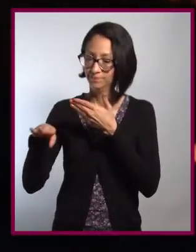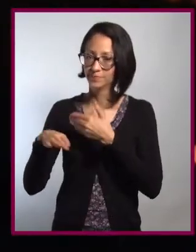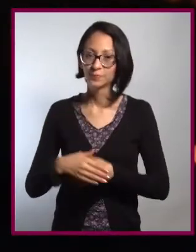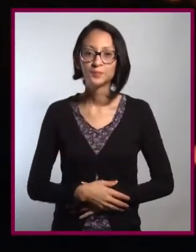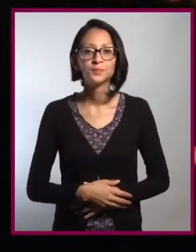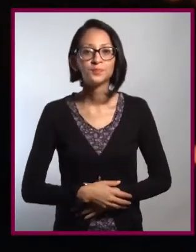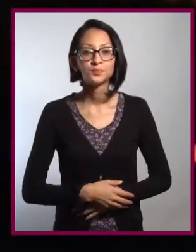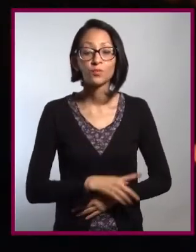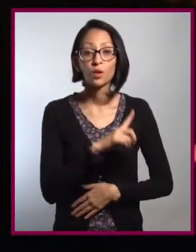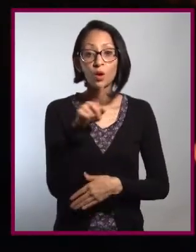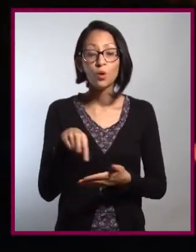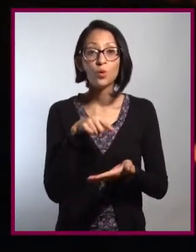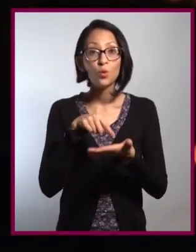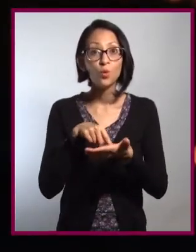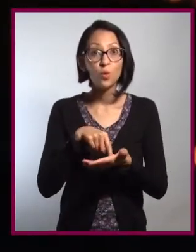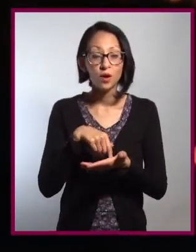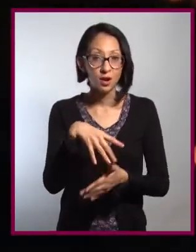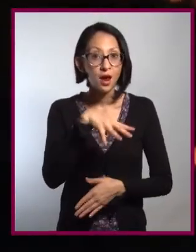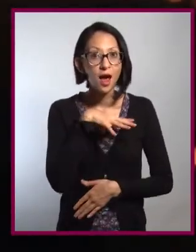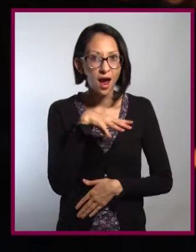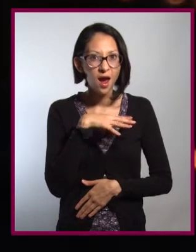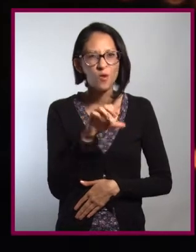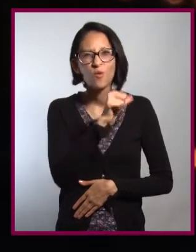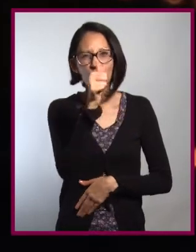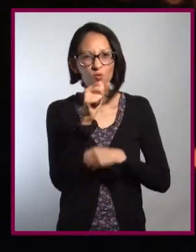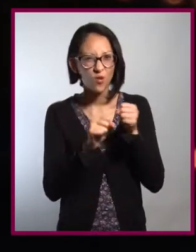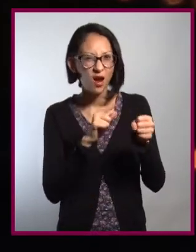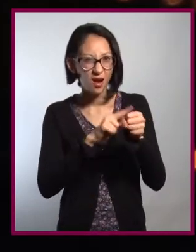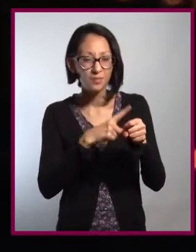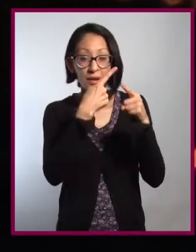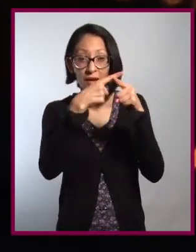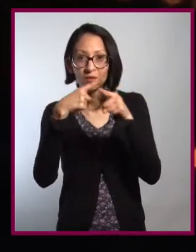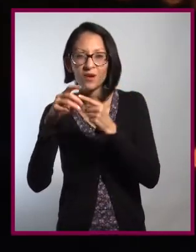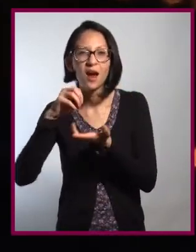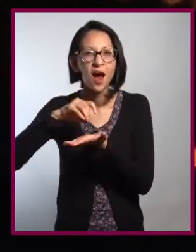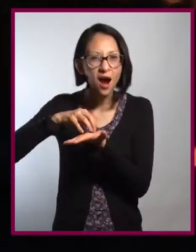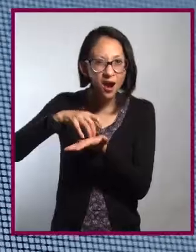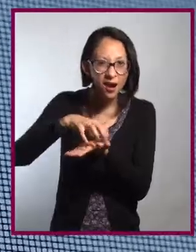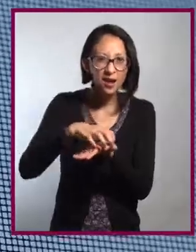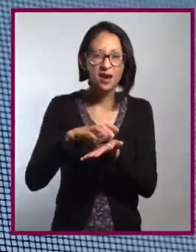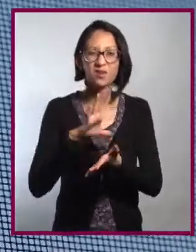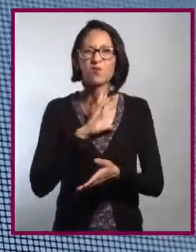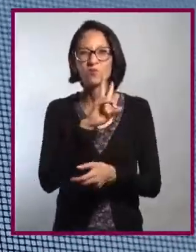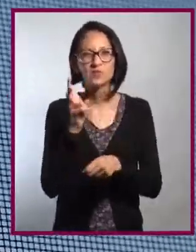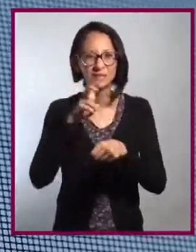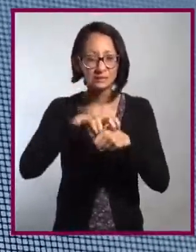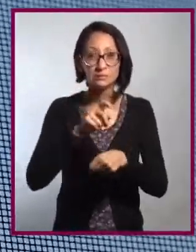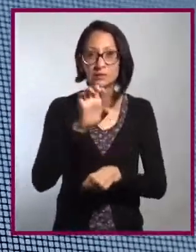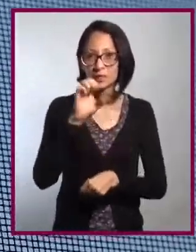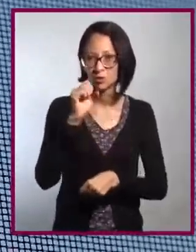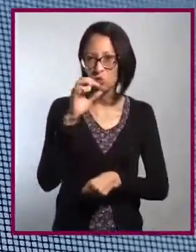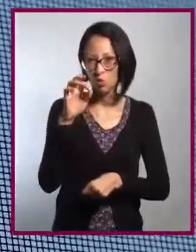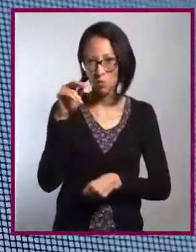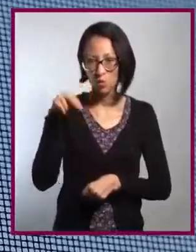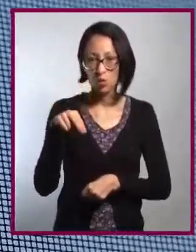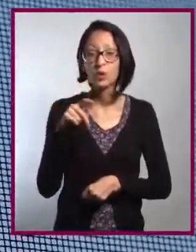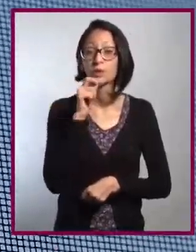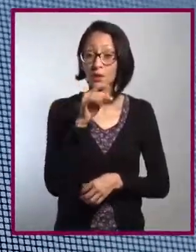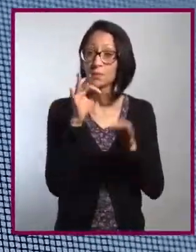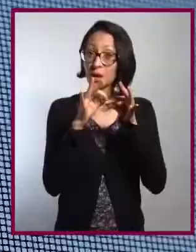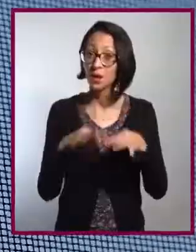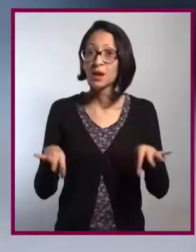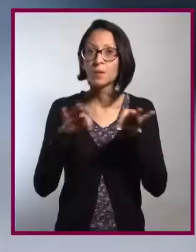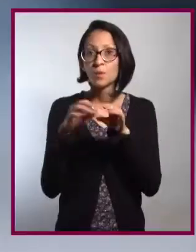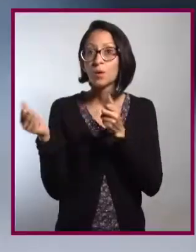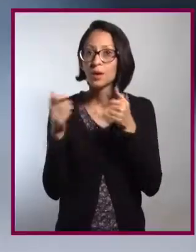sitios donde es posible encontrarse con otro tipo de insectos como arañas o escorpiones, es importante llevar un mosquitero para